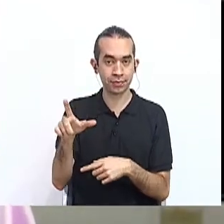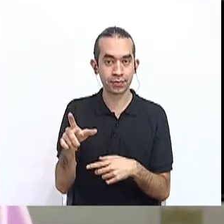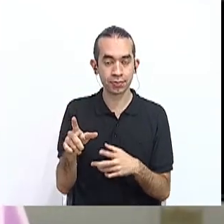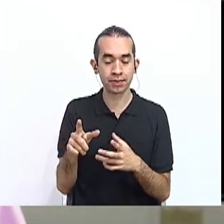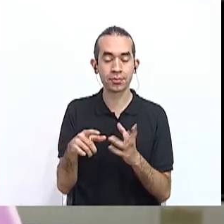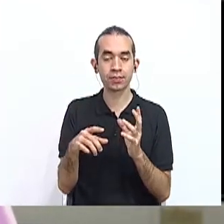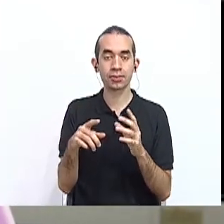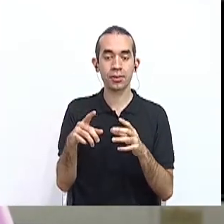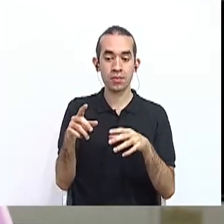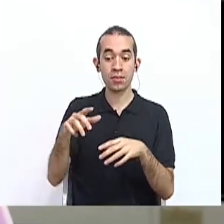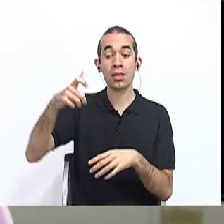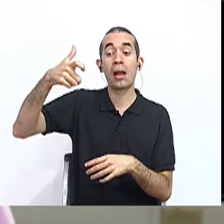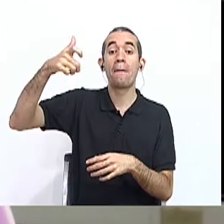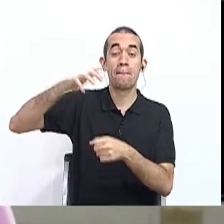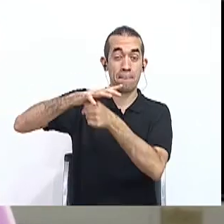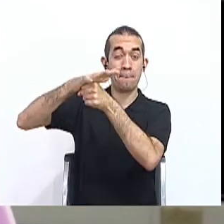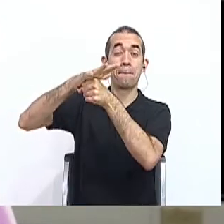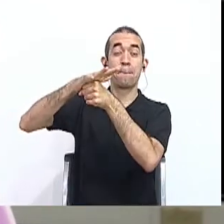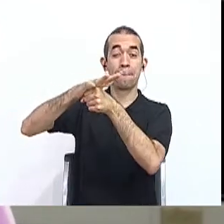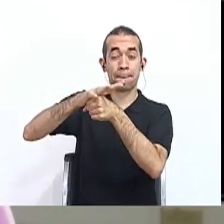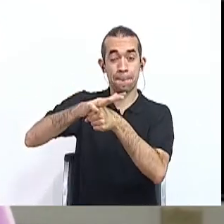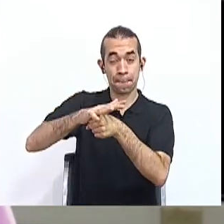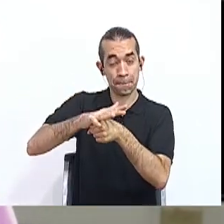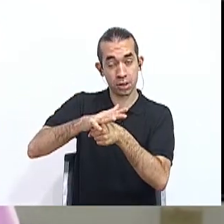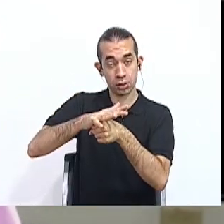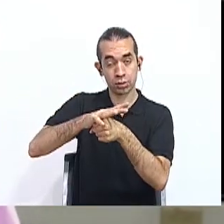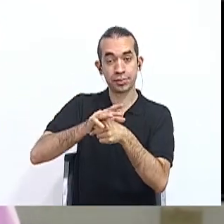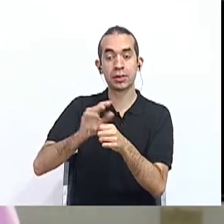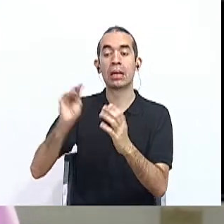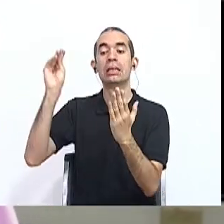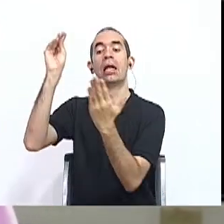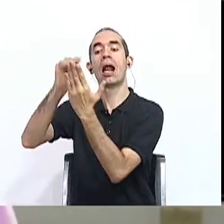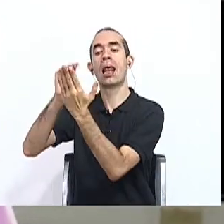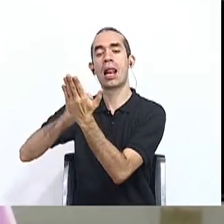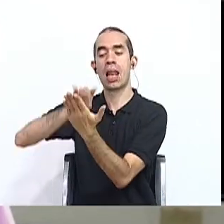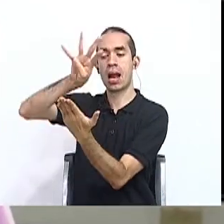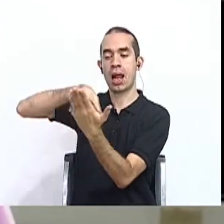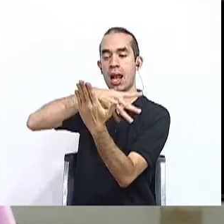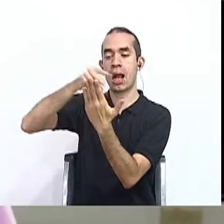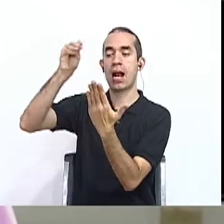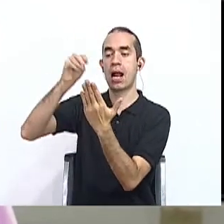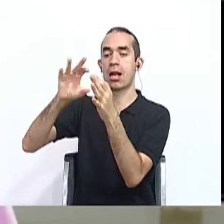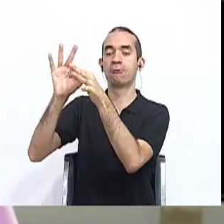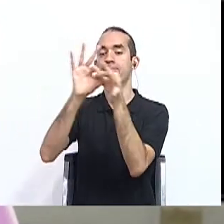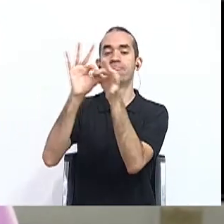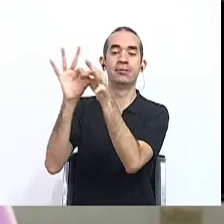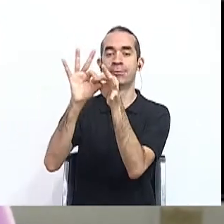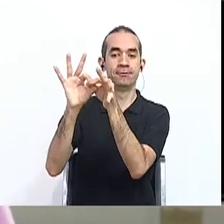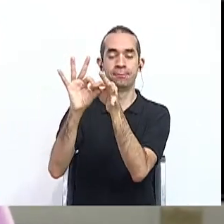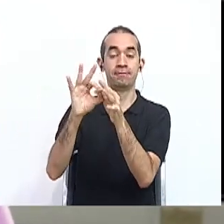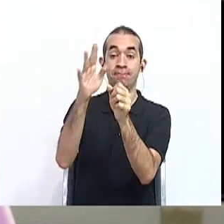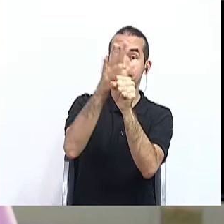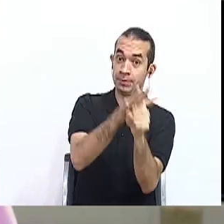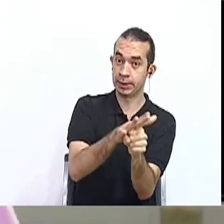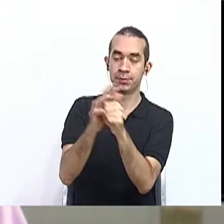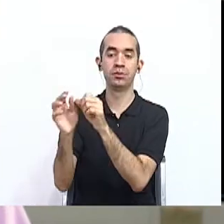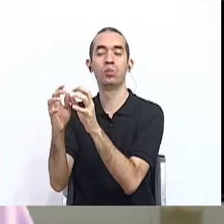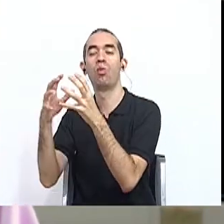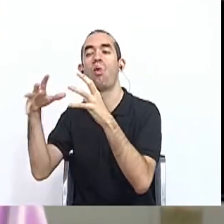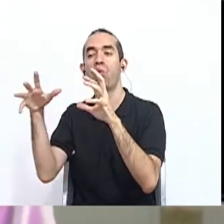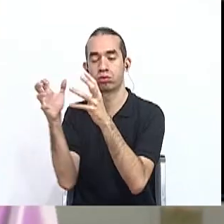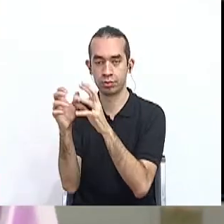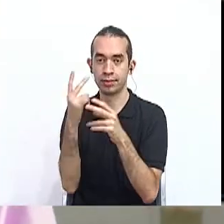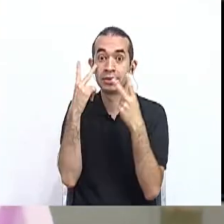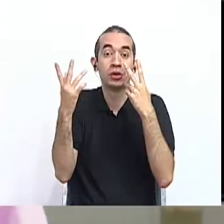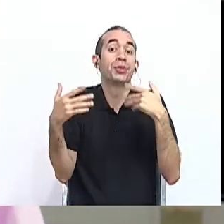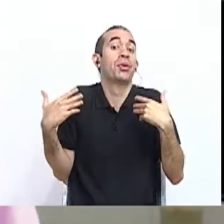se le va a ejercer presión y vamos a ir registrando esa relación de proporcionalidad entre la presión y el volumen. Veamos cómo